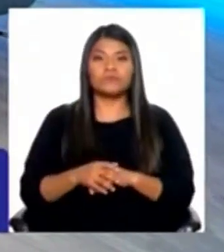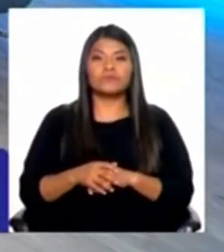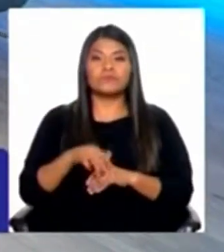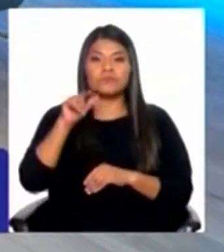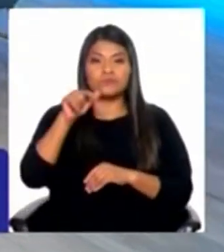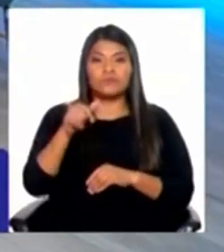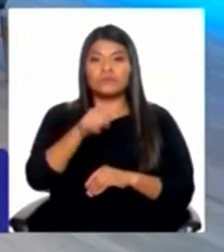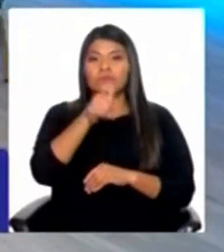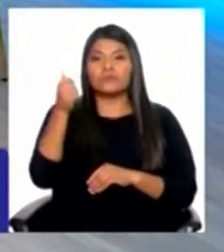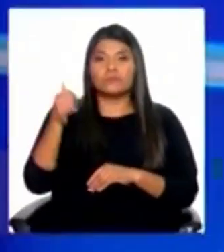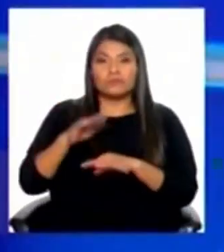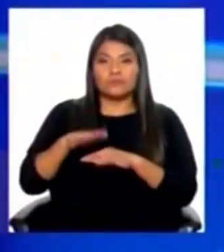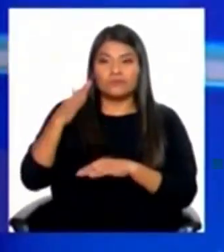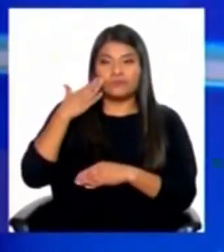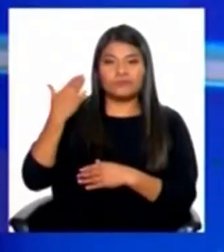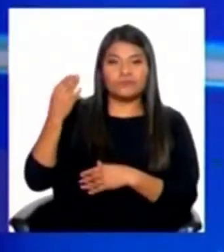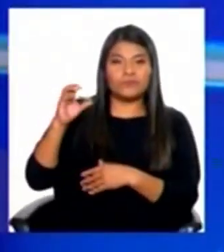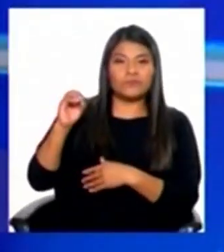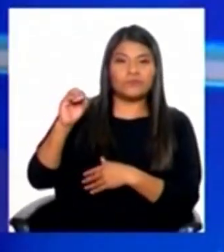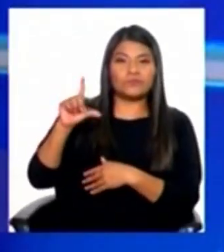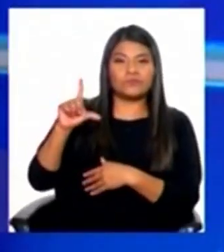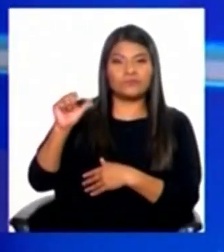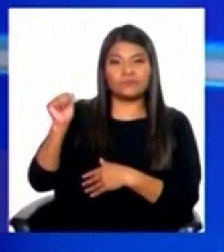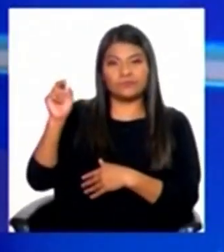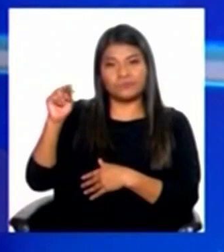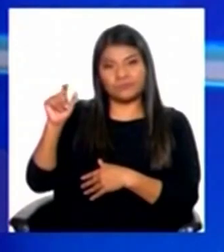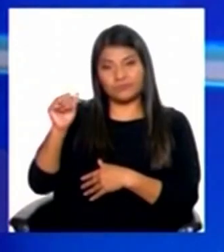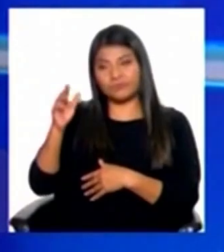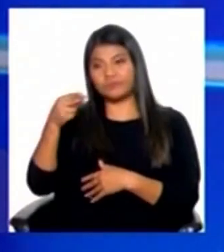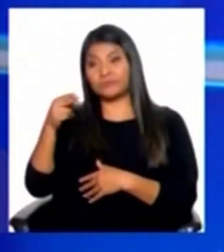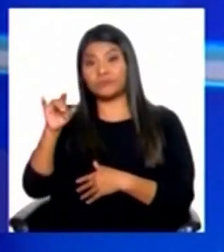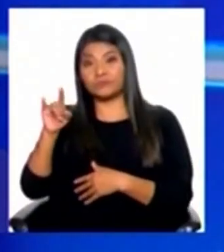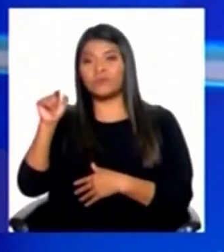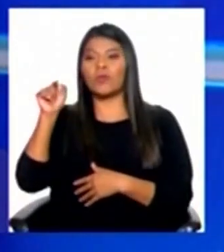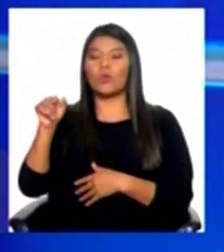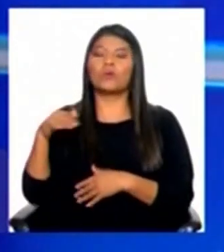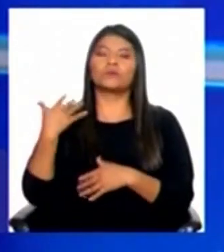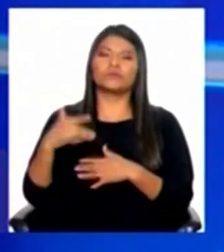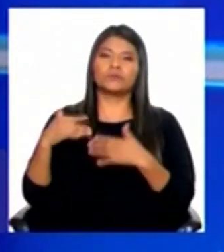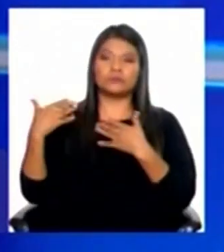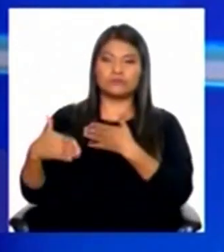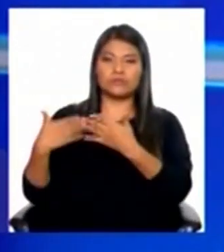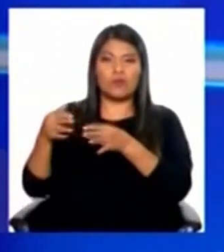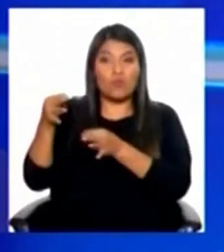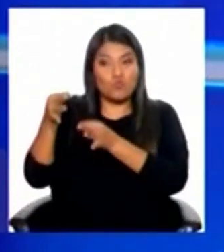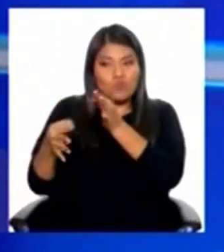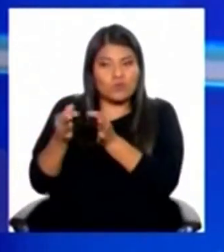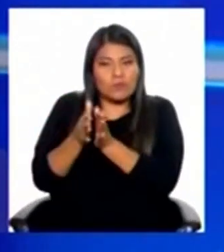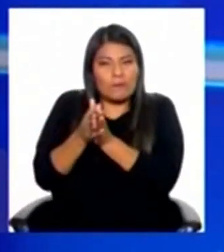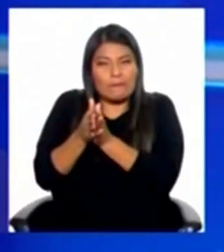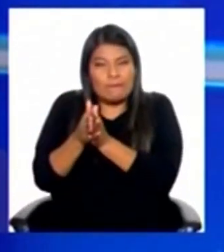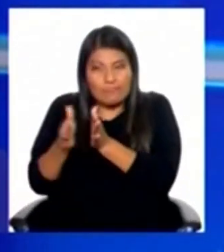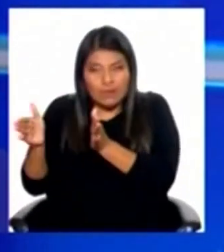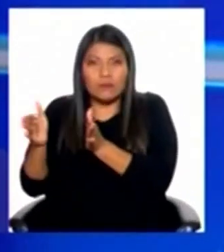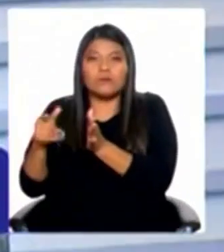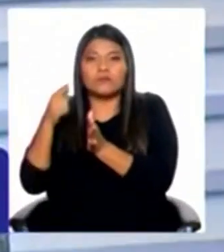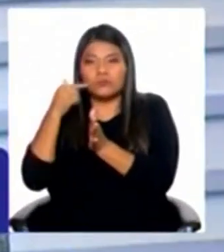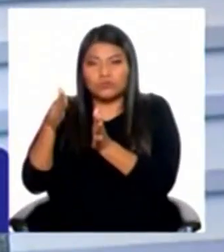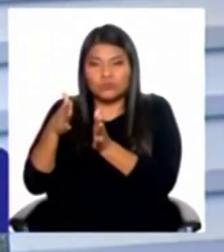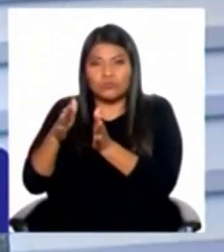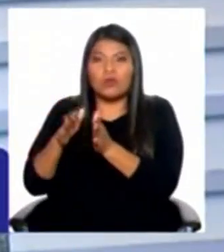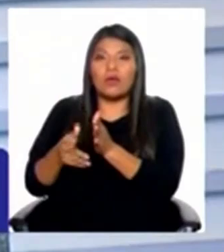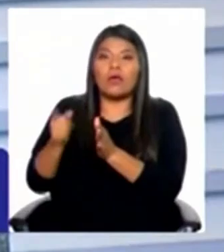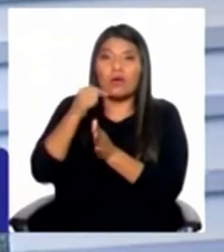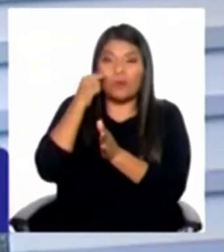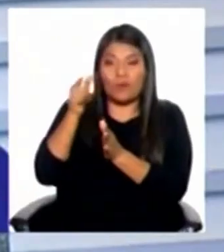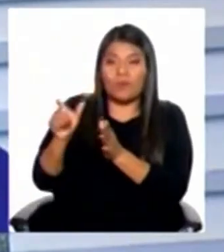encuentra más avanzado es el de Ollantumala, ¿no? Claro. Ollantumala ya está en juicio y ahora vendría, digamos, en el orden de prelación el caso vinculado al Partido Fuerza